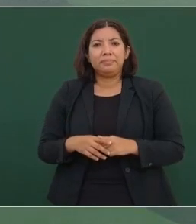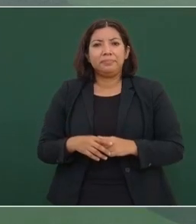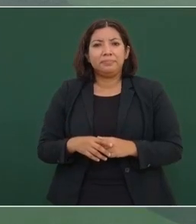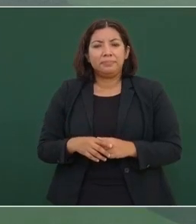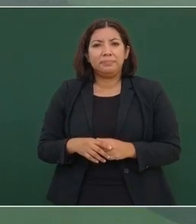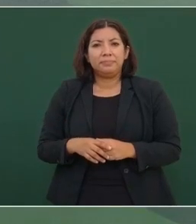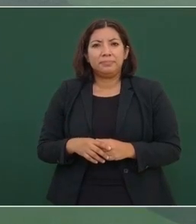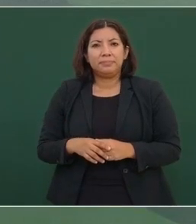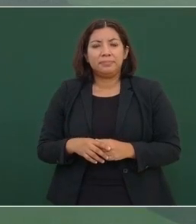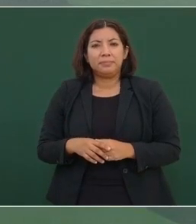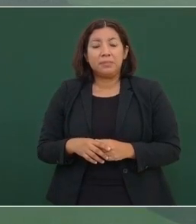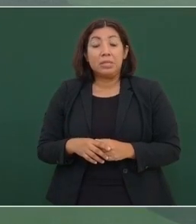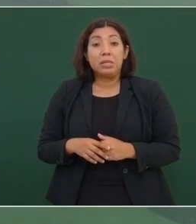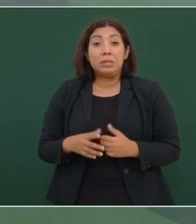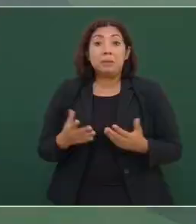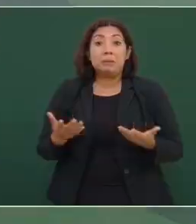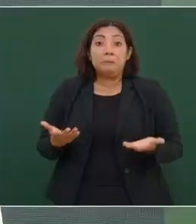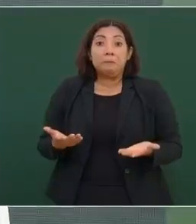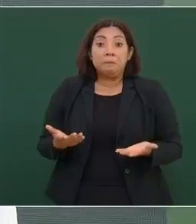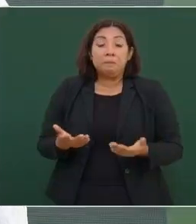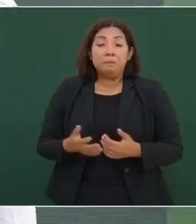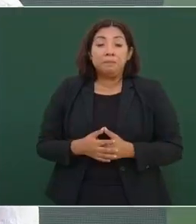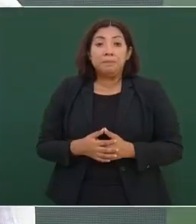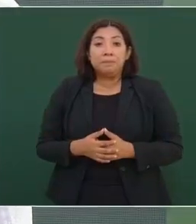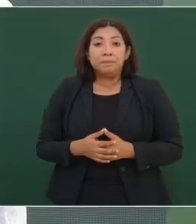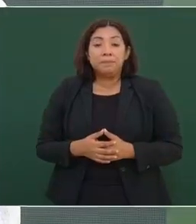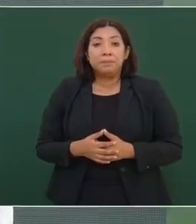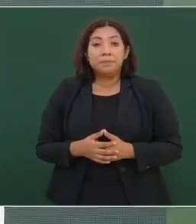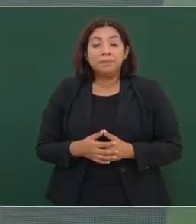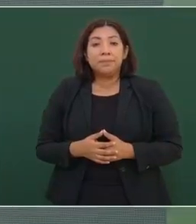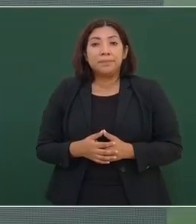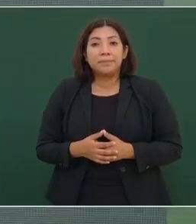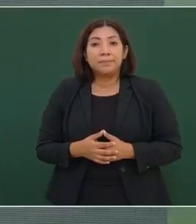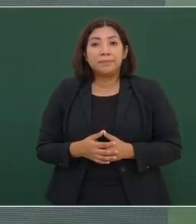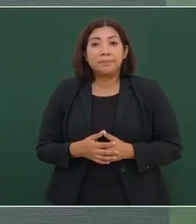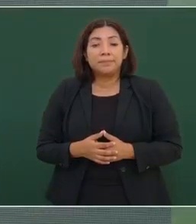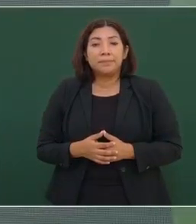Apenas el castilla, como se decía antes.